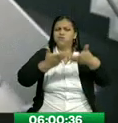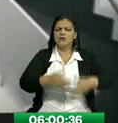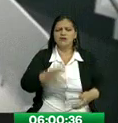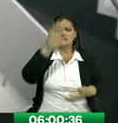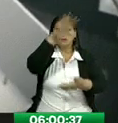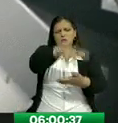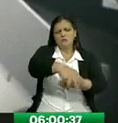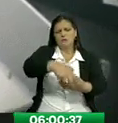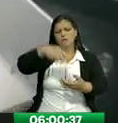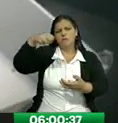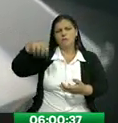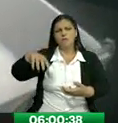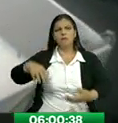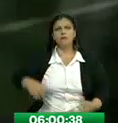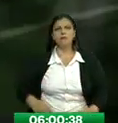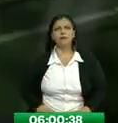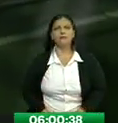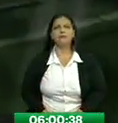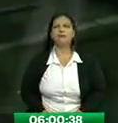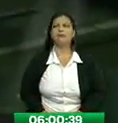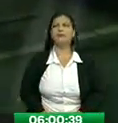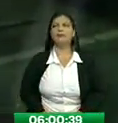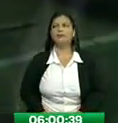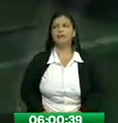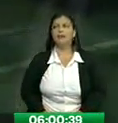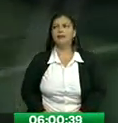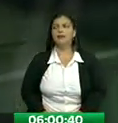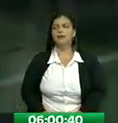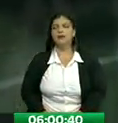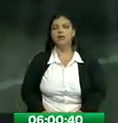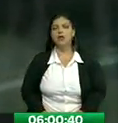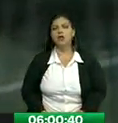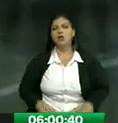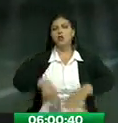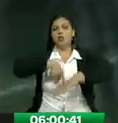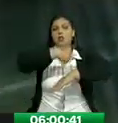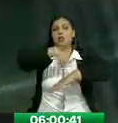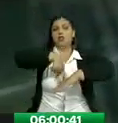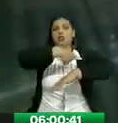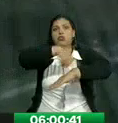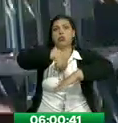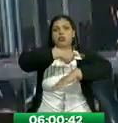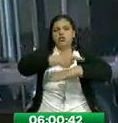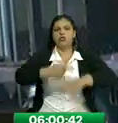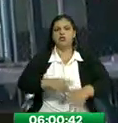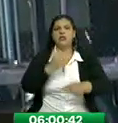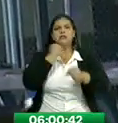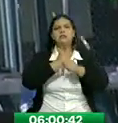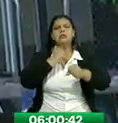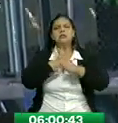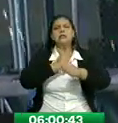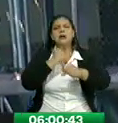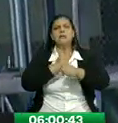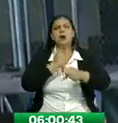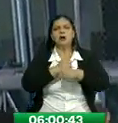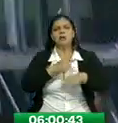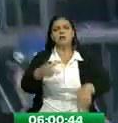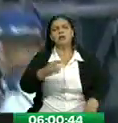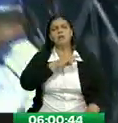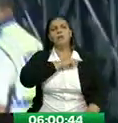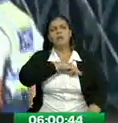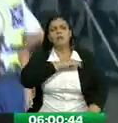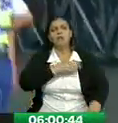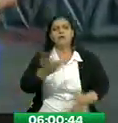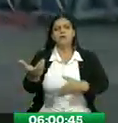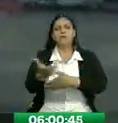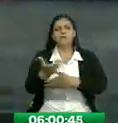lunes. Y en una jornada maratónica en la que la Dirección de Obras Públicas, Puerto Limpio, el Cuerpo de Bomberos y entre